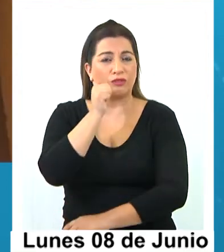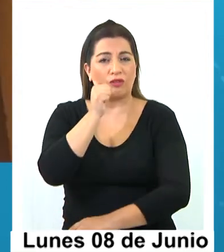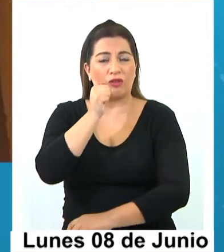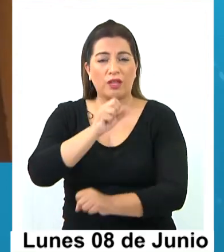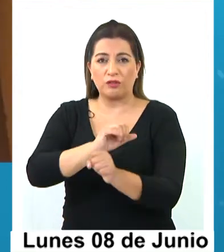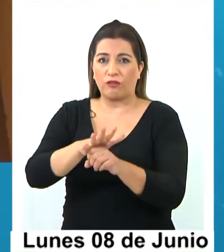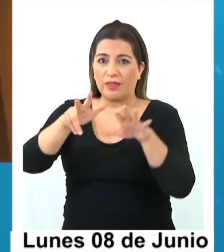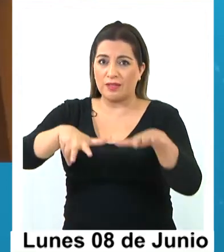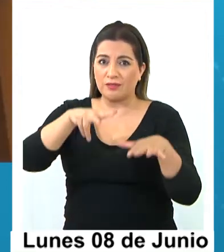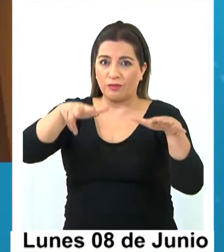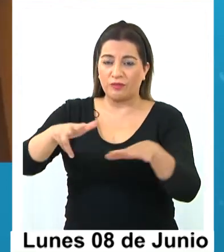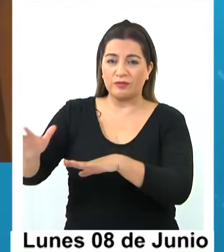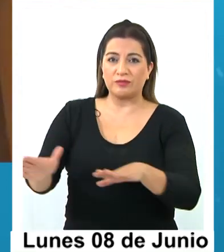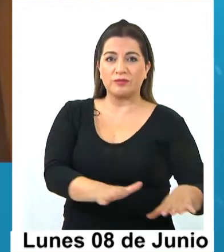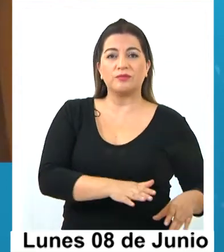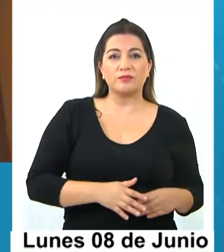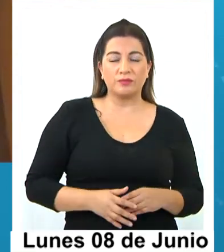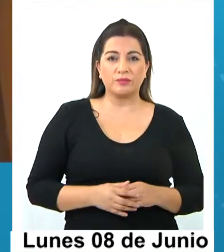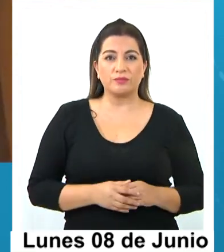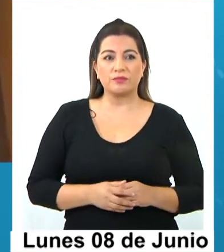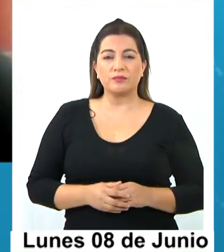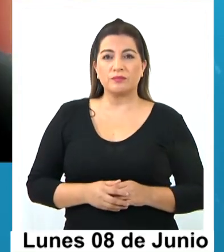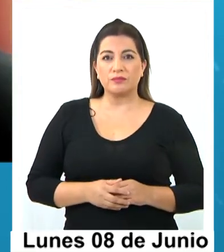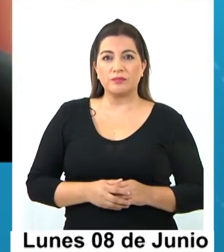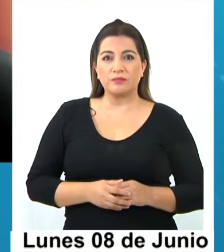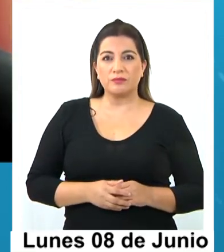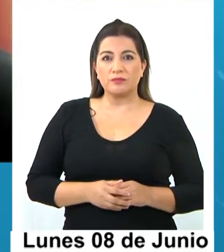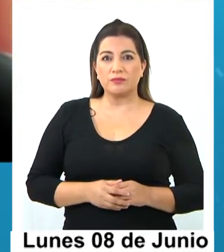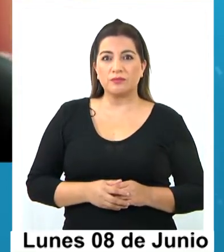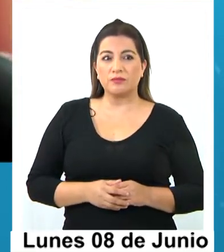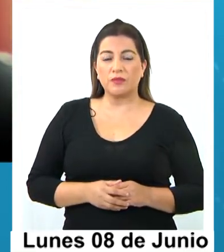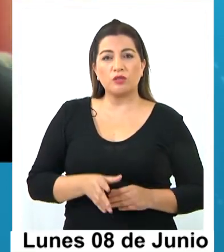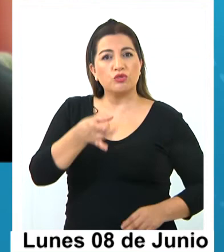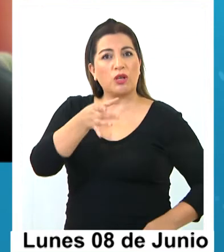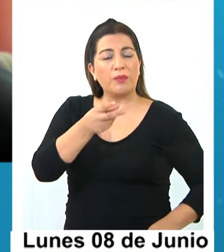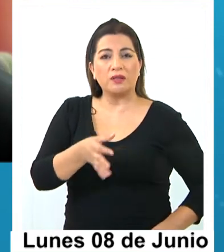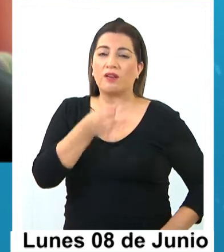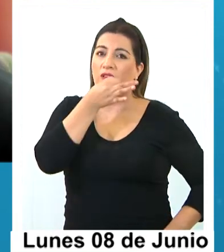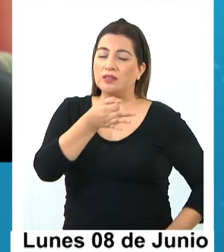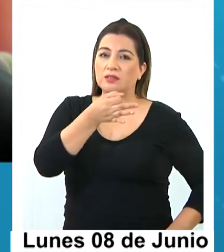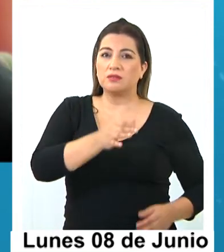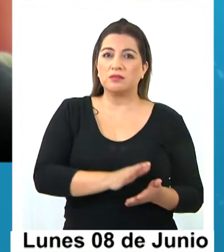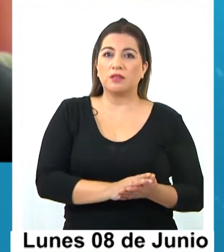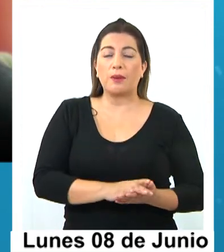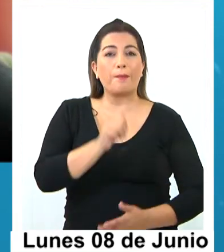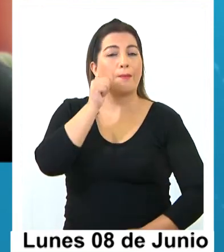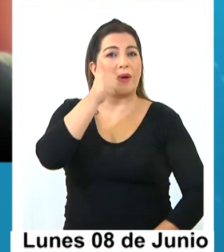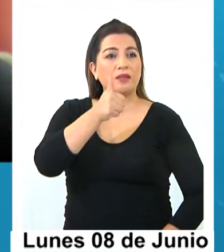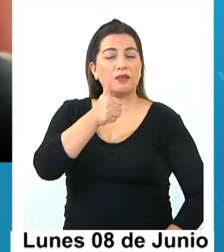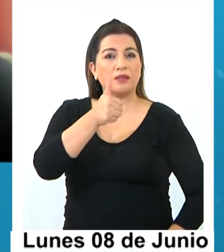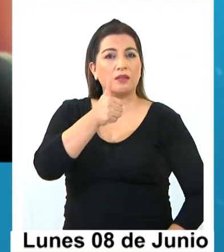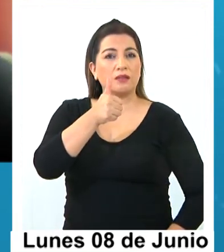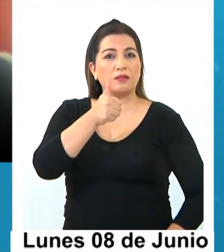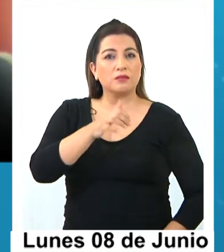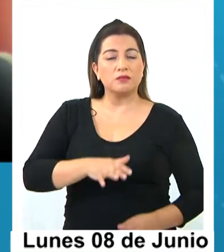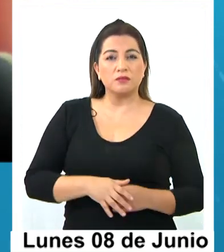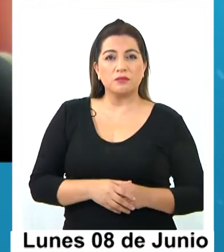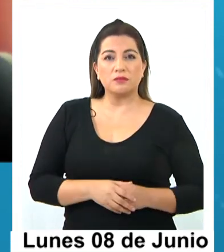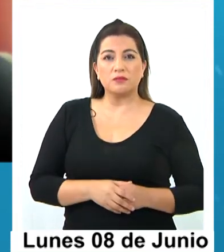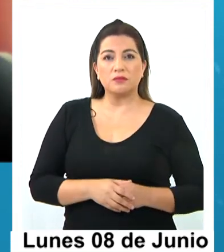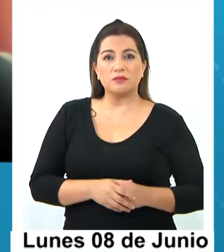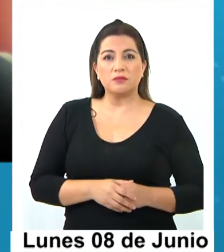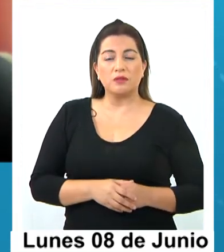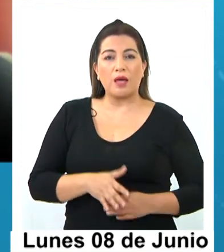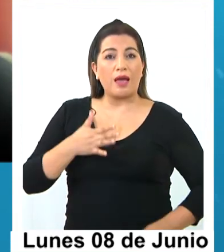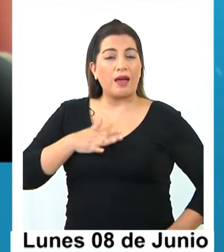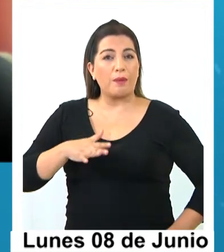producto del COVID-19. Bien, Rubén, bueno, nada más reiterar, digamos, esto, a contar de mañana, me dijiste,